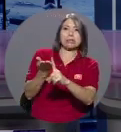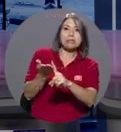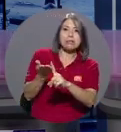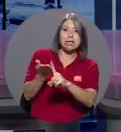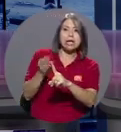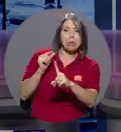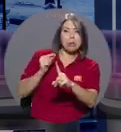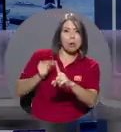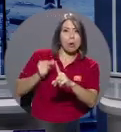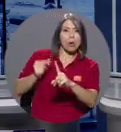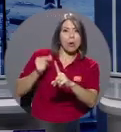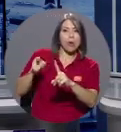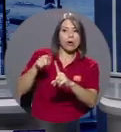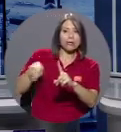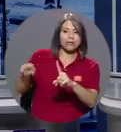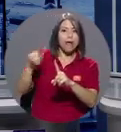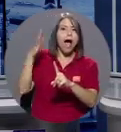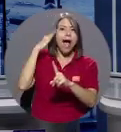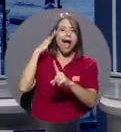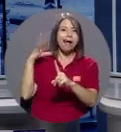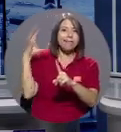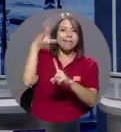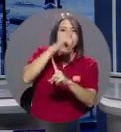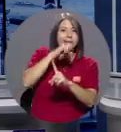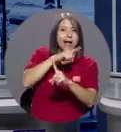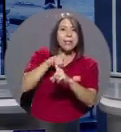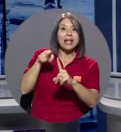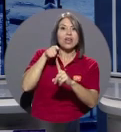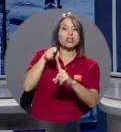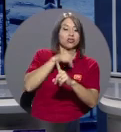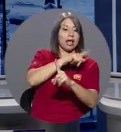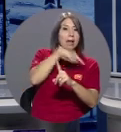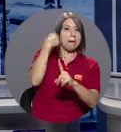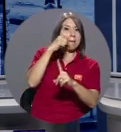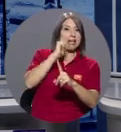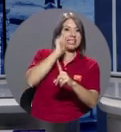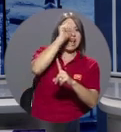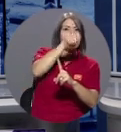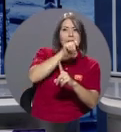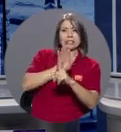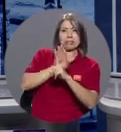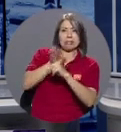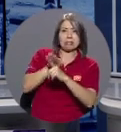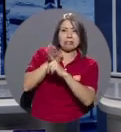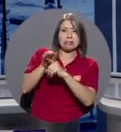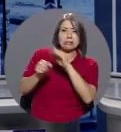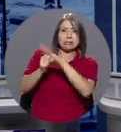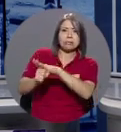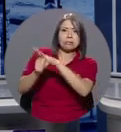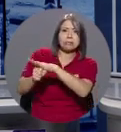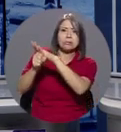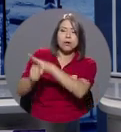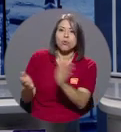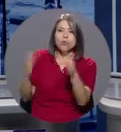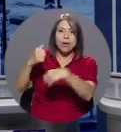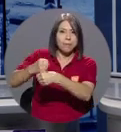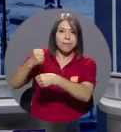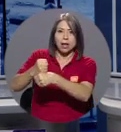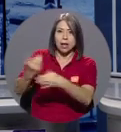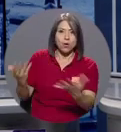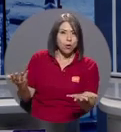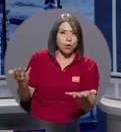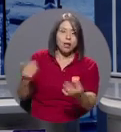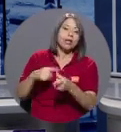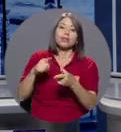poco, pero se convence muchas veces por el tema de que tienen esa presión de los pescadores, de que no hay empleo, y a veces tal vez